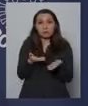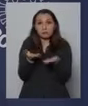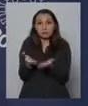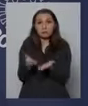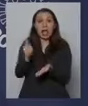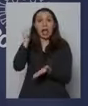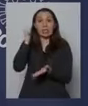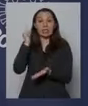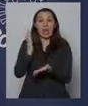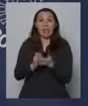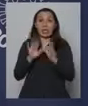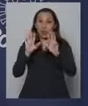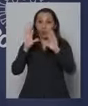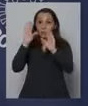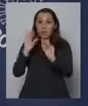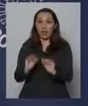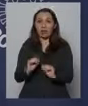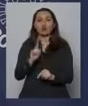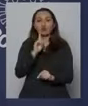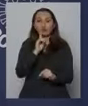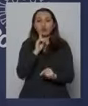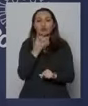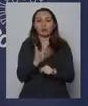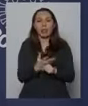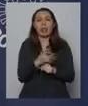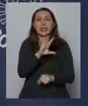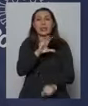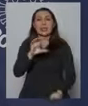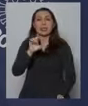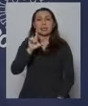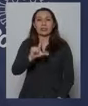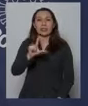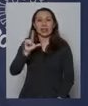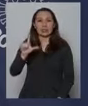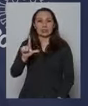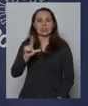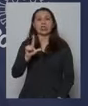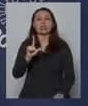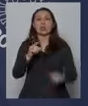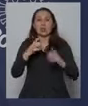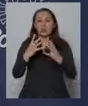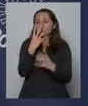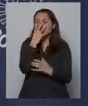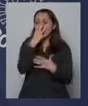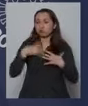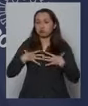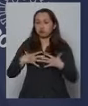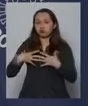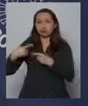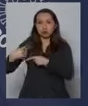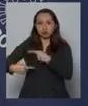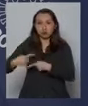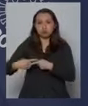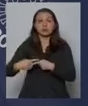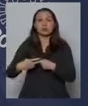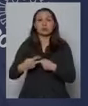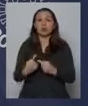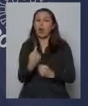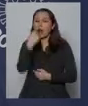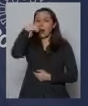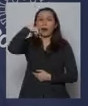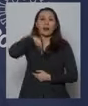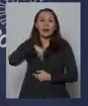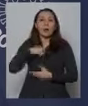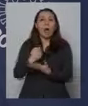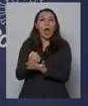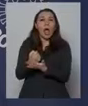de ayer a las 21 horas contamos con 577 ventiladores mecánicos invasivos